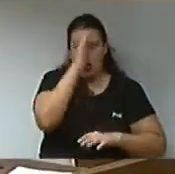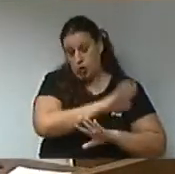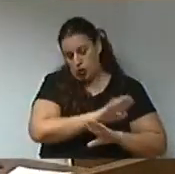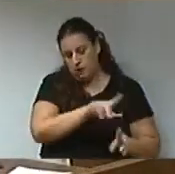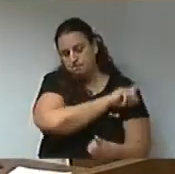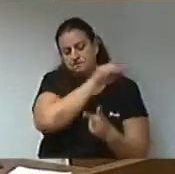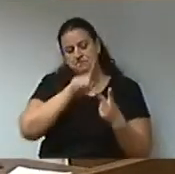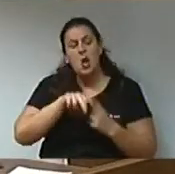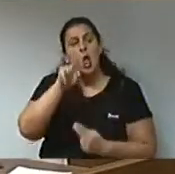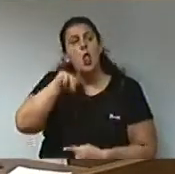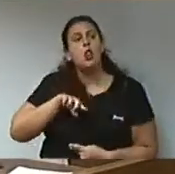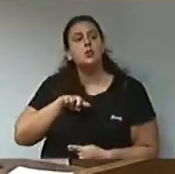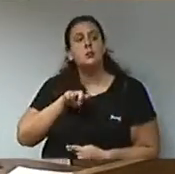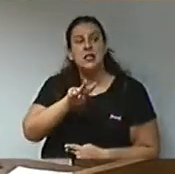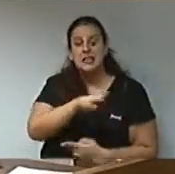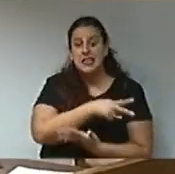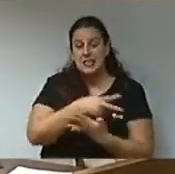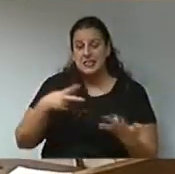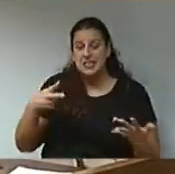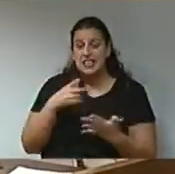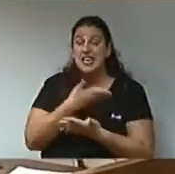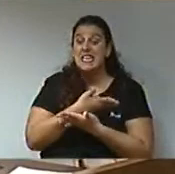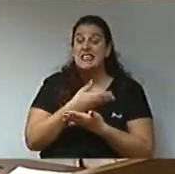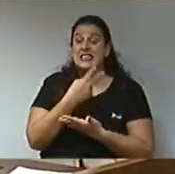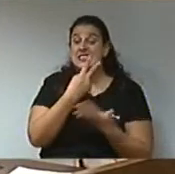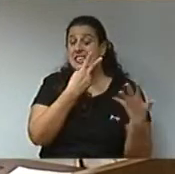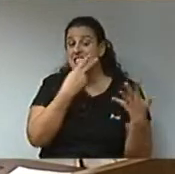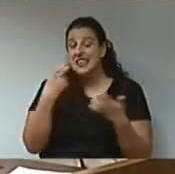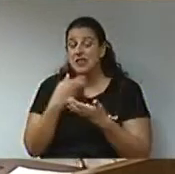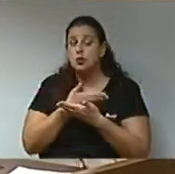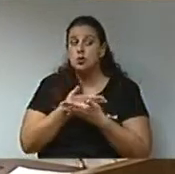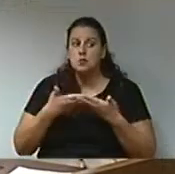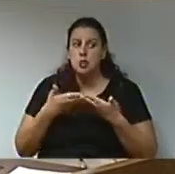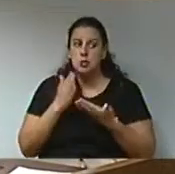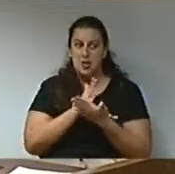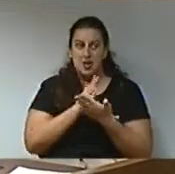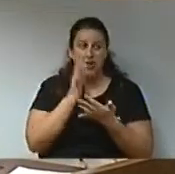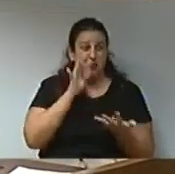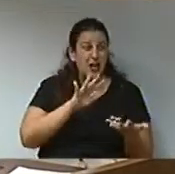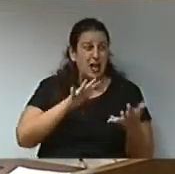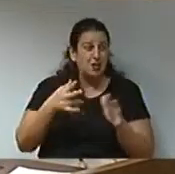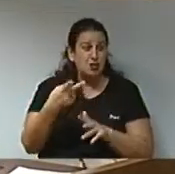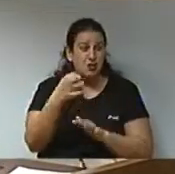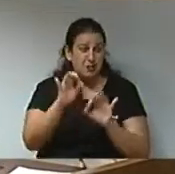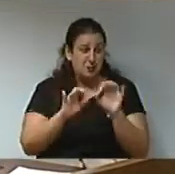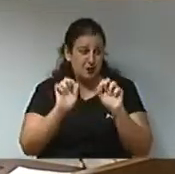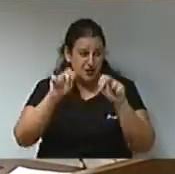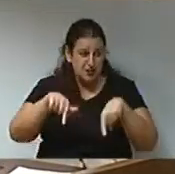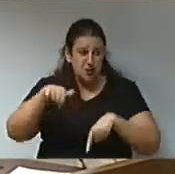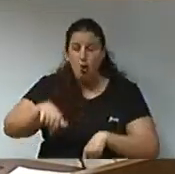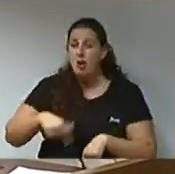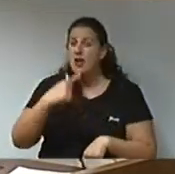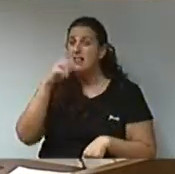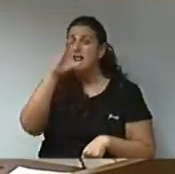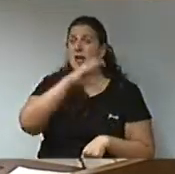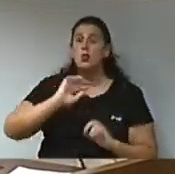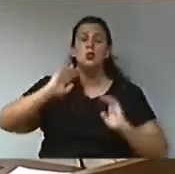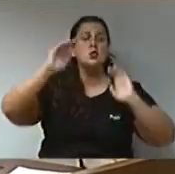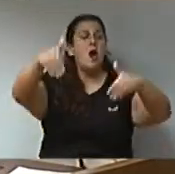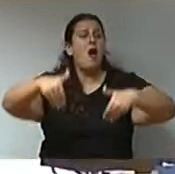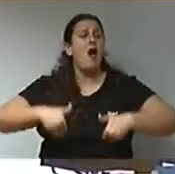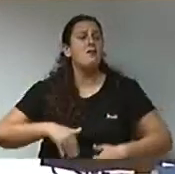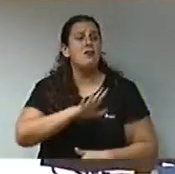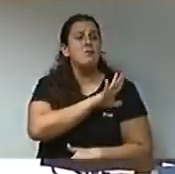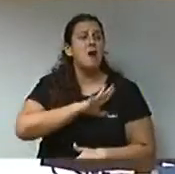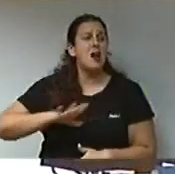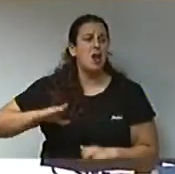2017, 700 millones para colegios, no ha ejecutado ni el 20%, y hoy dice que va a acabar el curso sin barracones cuando tiene 835 y la respuesta la da